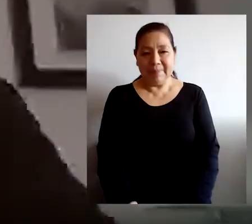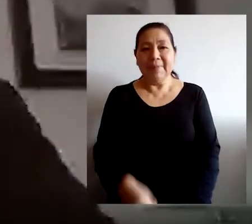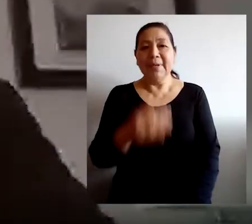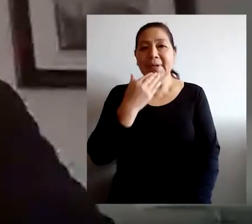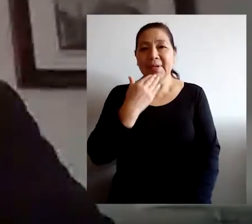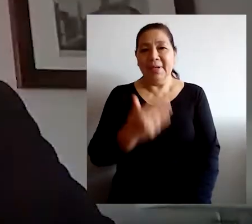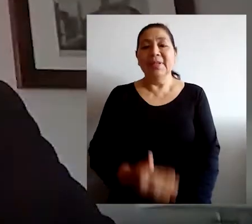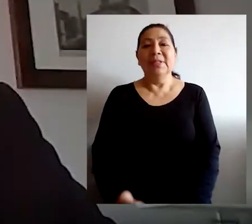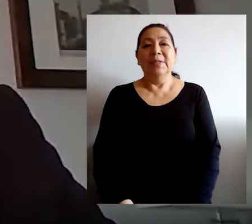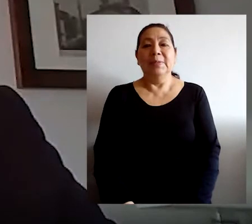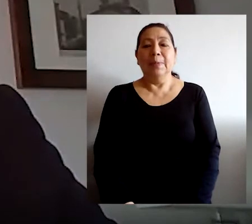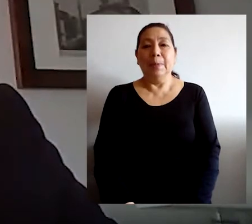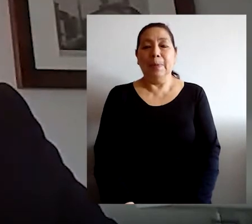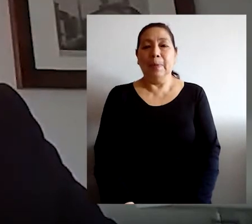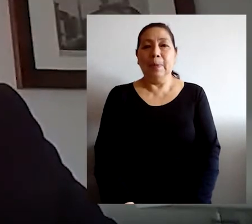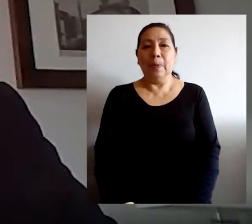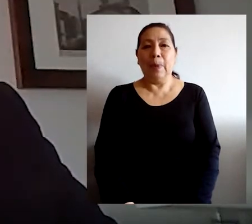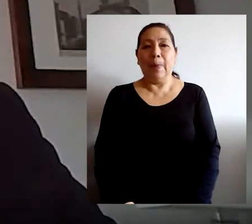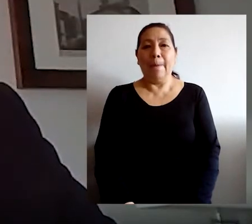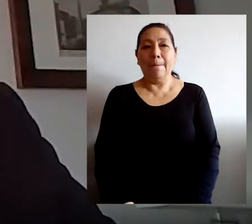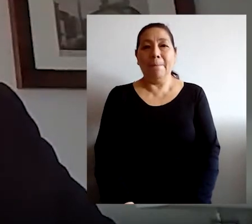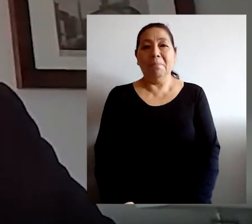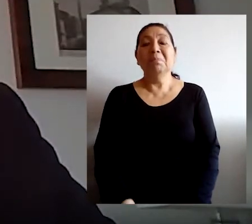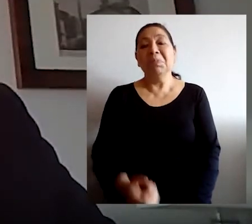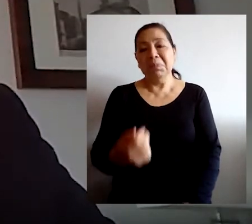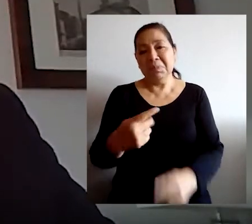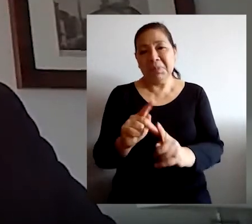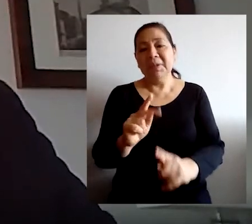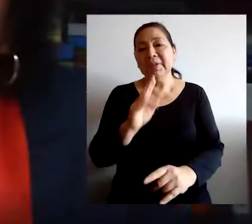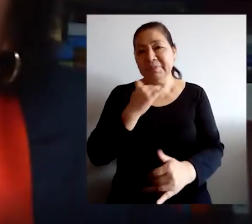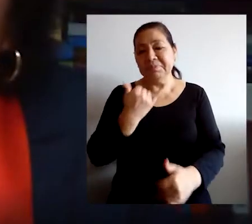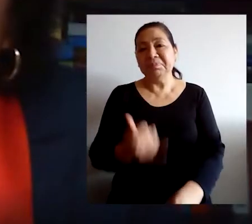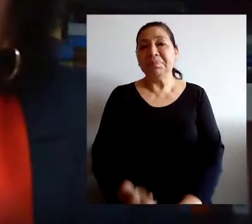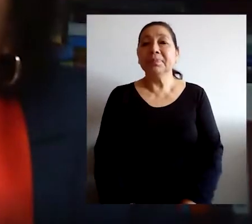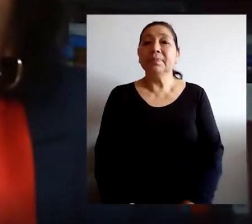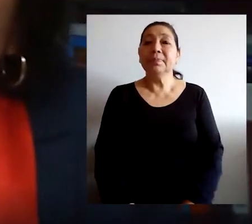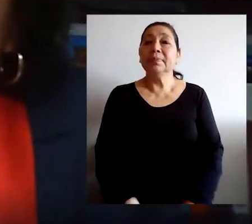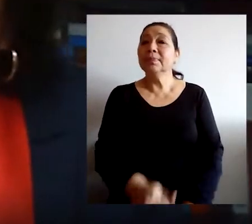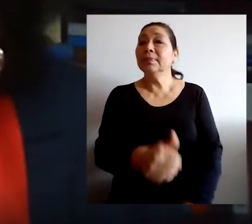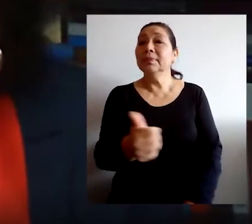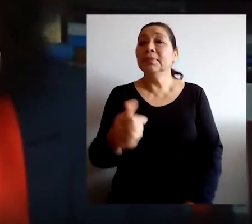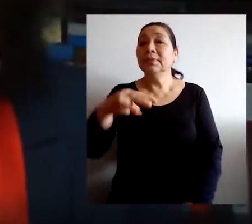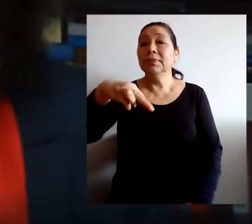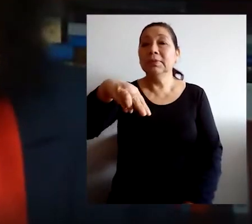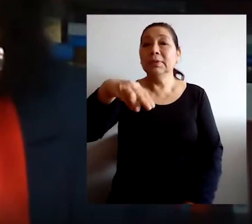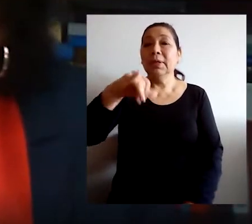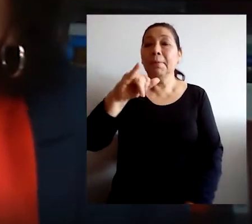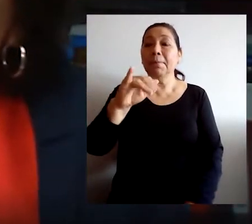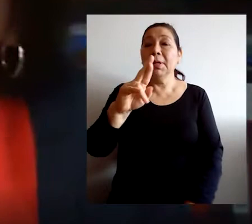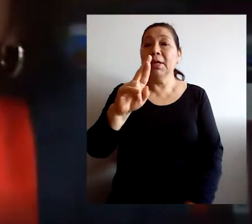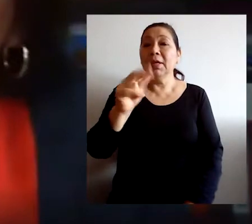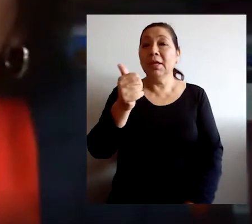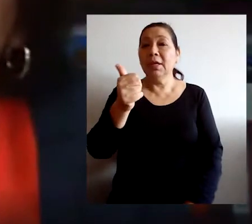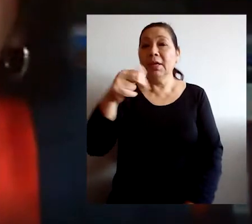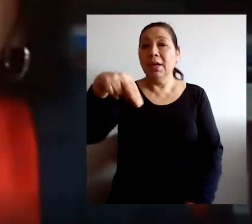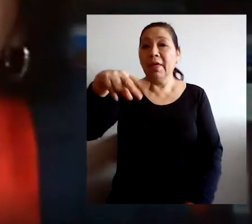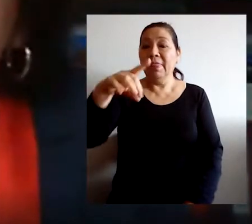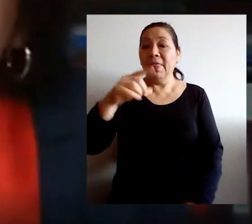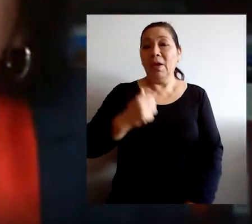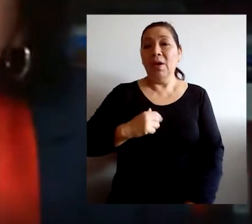Gracias, señora Presidenta, por haberme permitido participar en esto. Muy bien. Magistrado Miranda, ¿formula alguna pregunta?